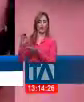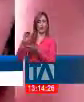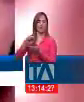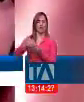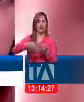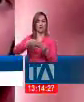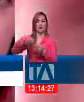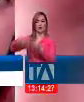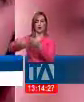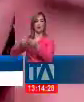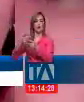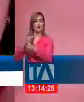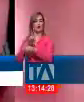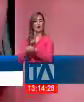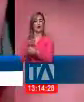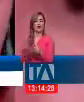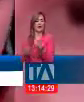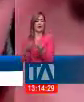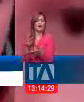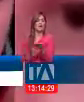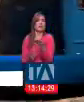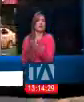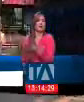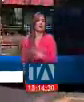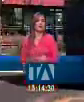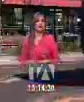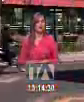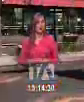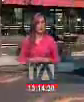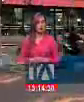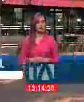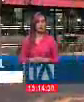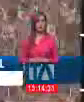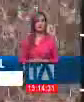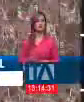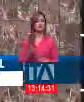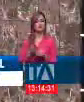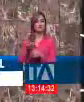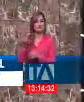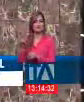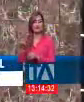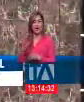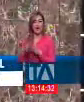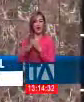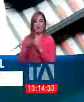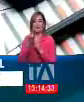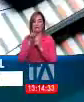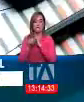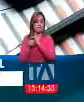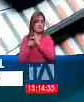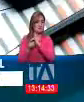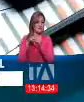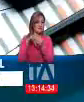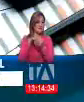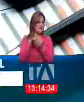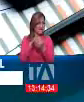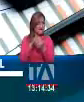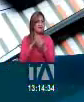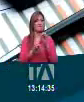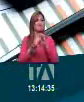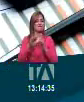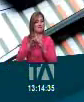de los insumos médicos, por ejemplo, de los medicamentos. La idea es levantar el sigilo existente sobre, por ejemplo, los estudios